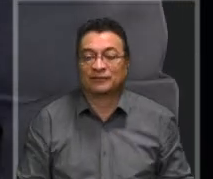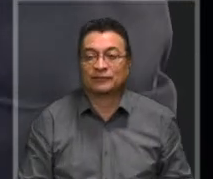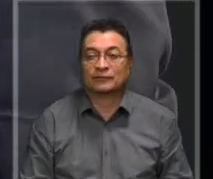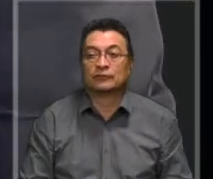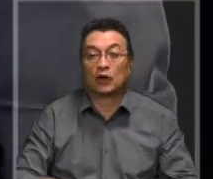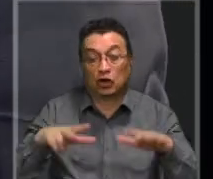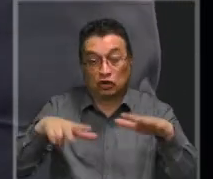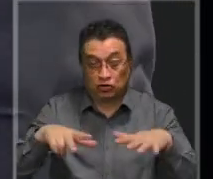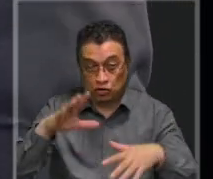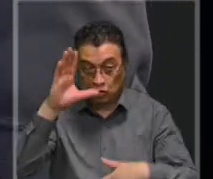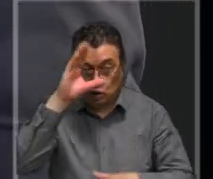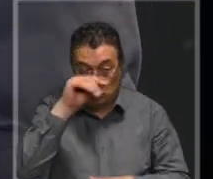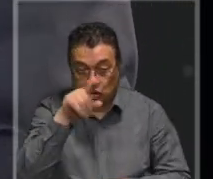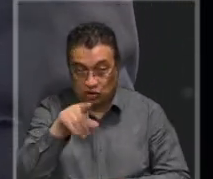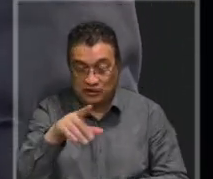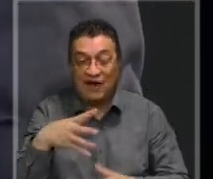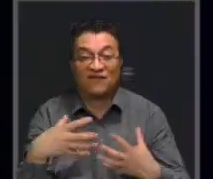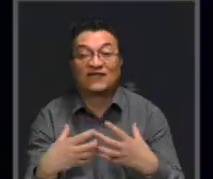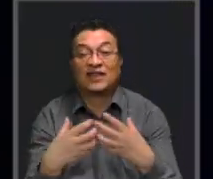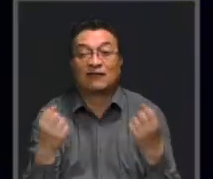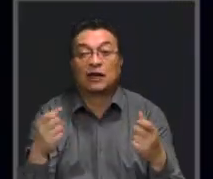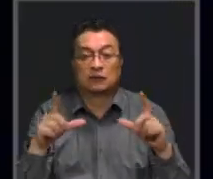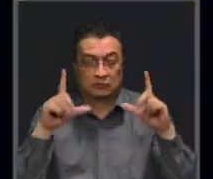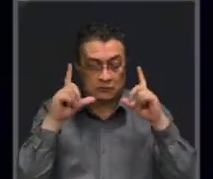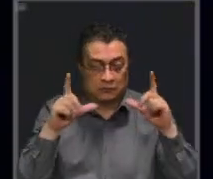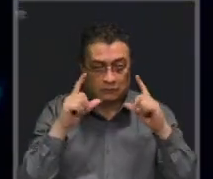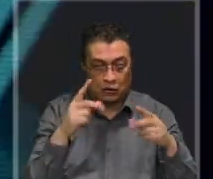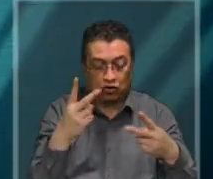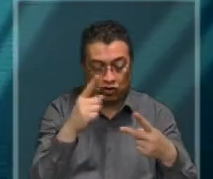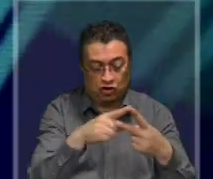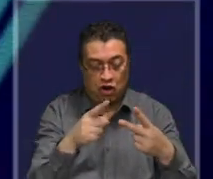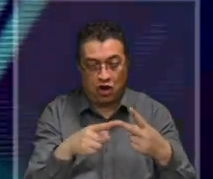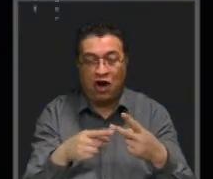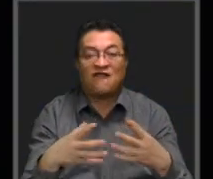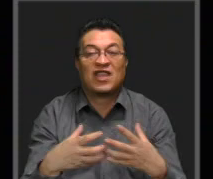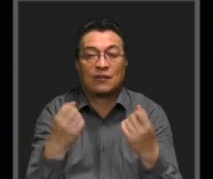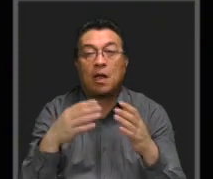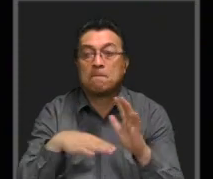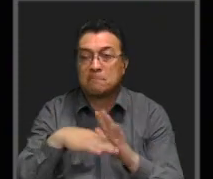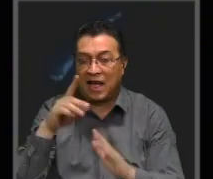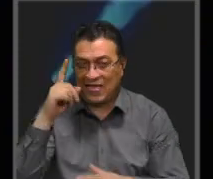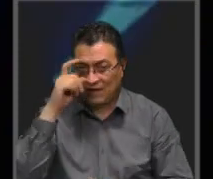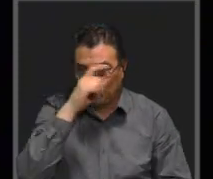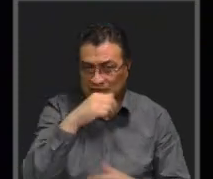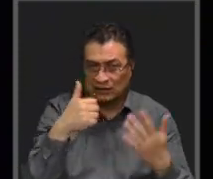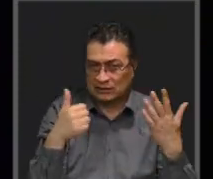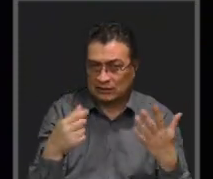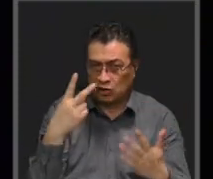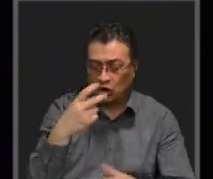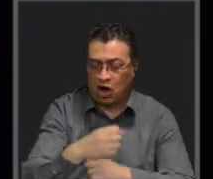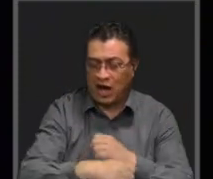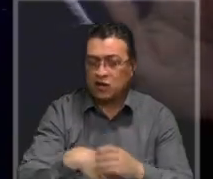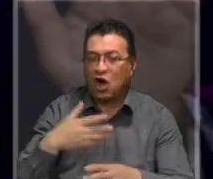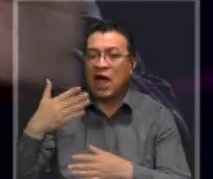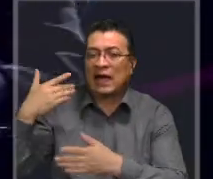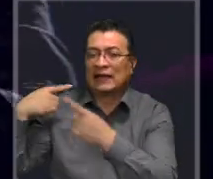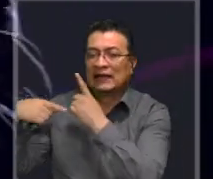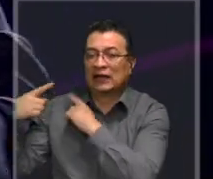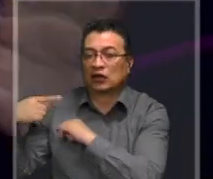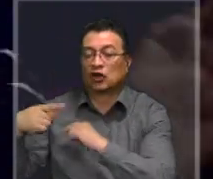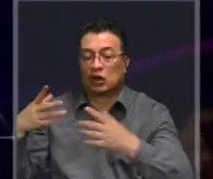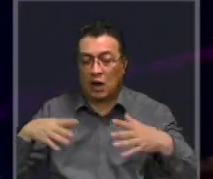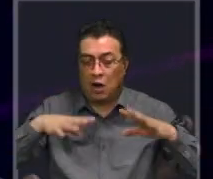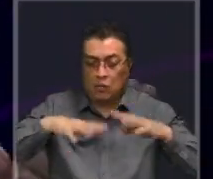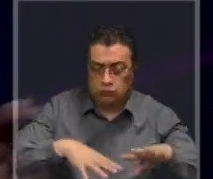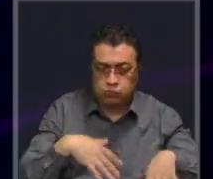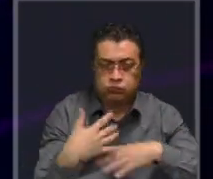18 noches en la Quinta Vergara, protagonizando dos de los festivales más complejos en 62 años de historia, el del